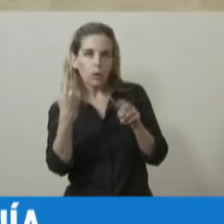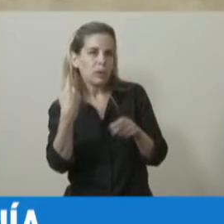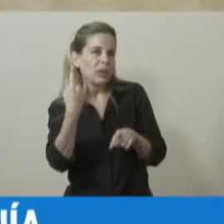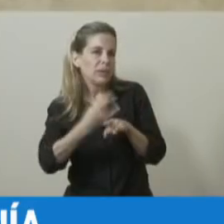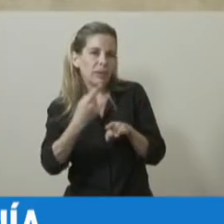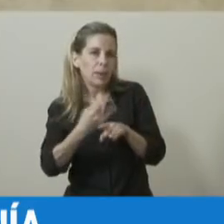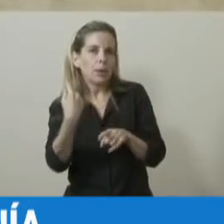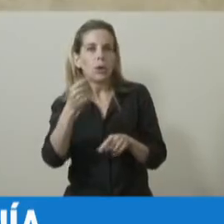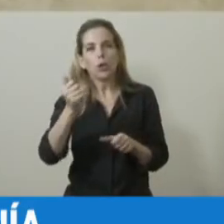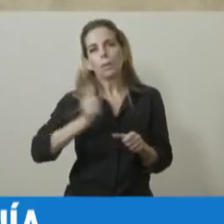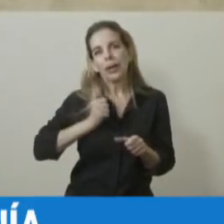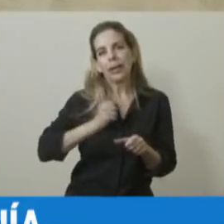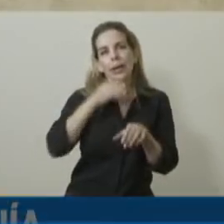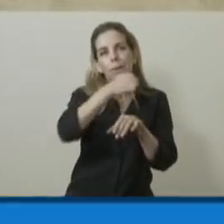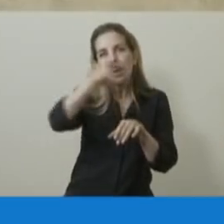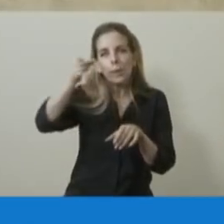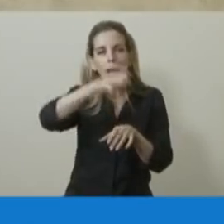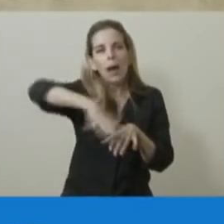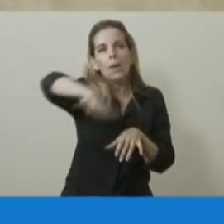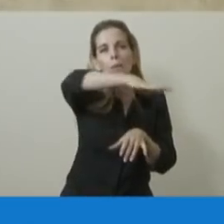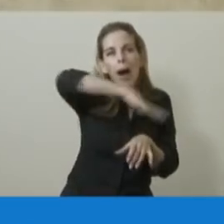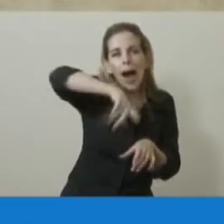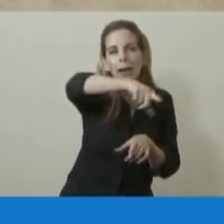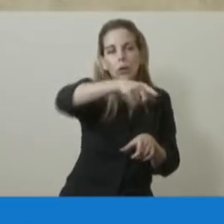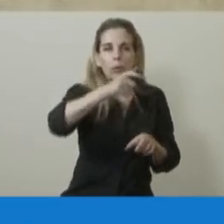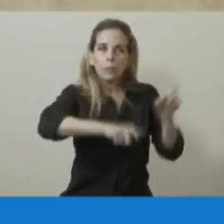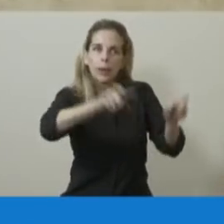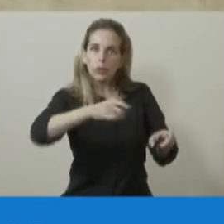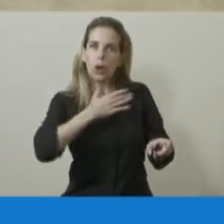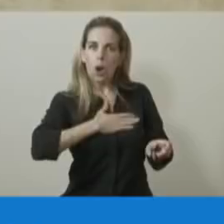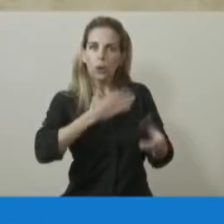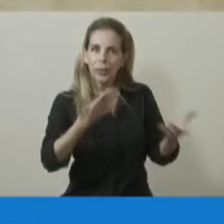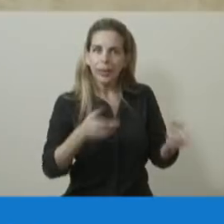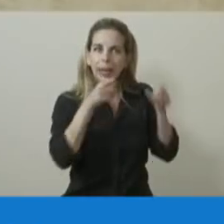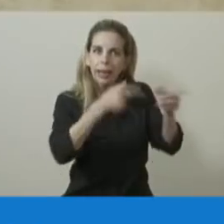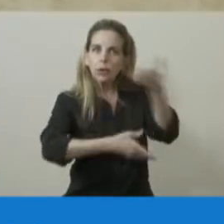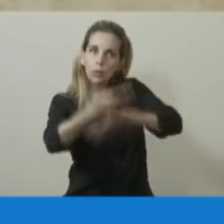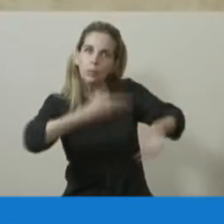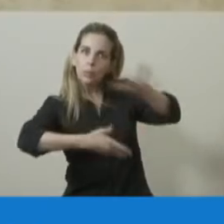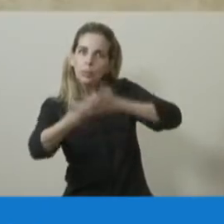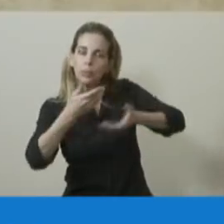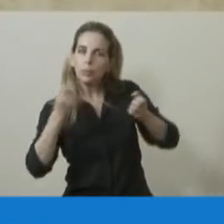más humildes que necesitaban auxilio, se haga un reconocimiento generalizado.